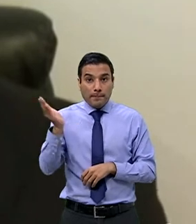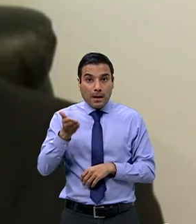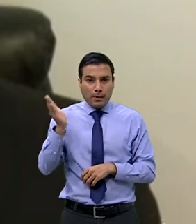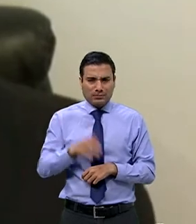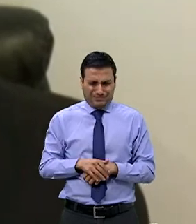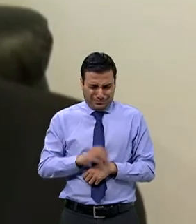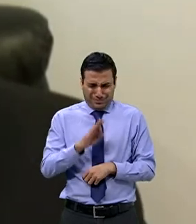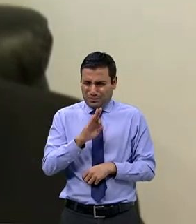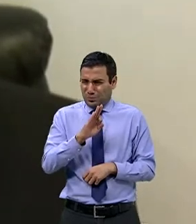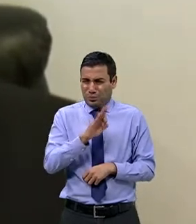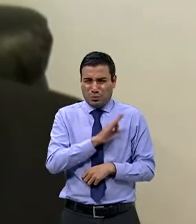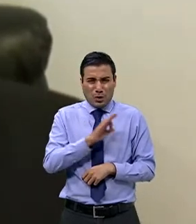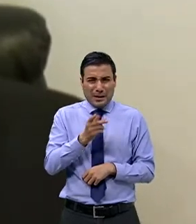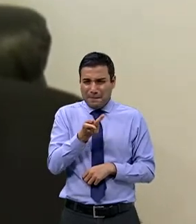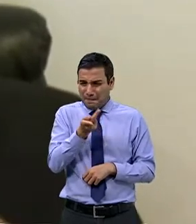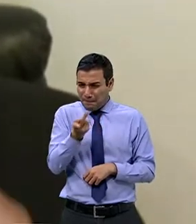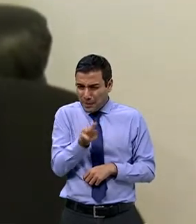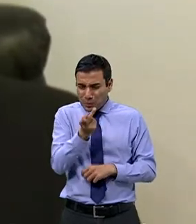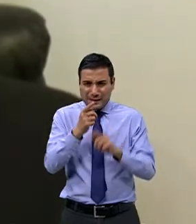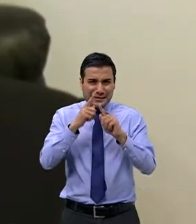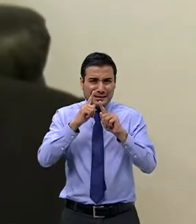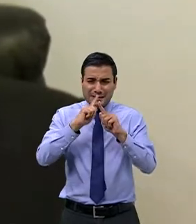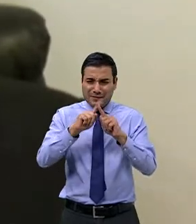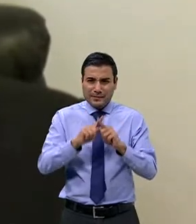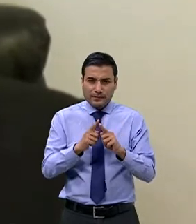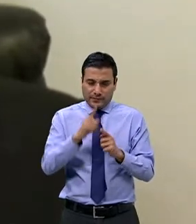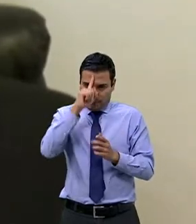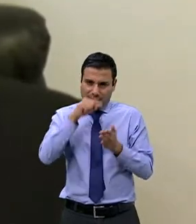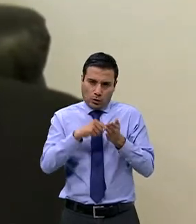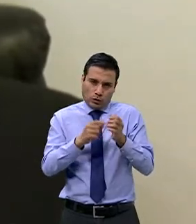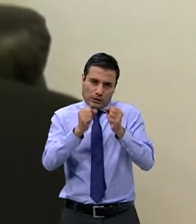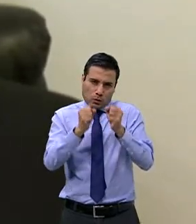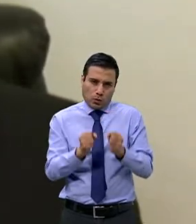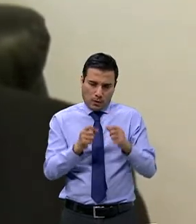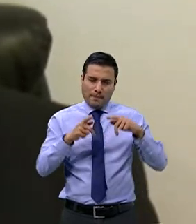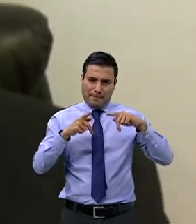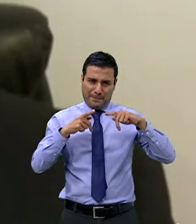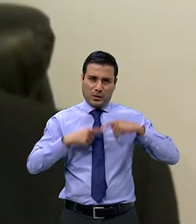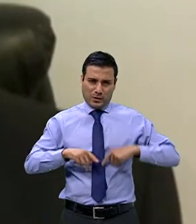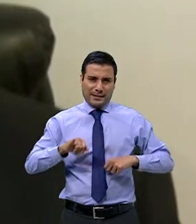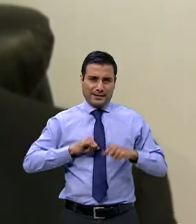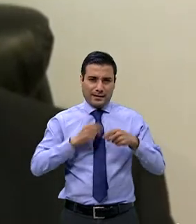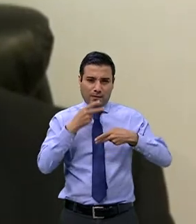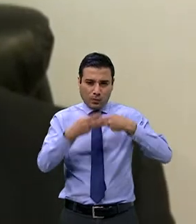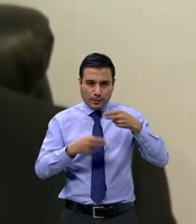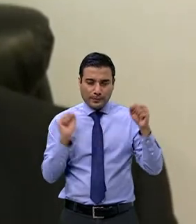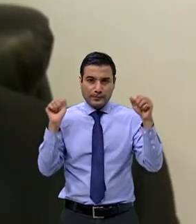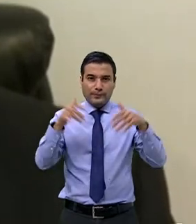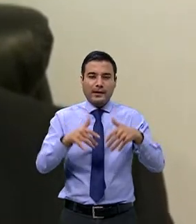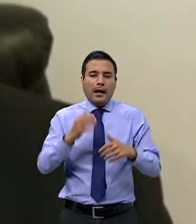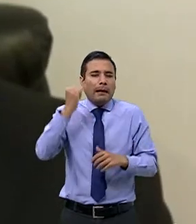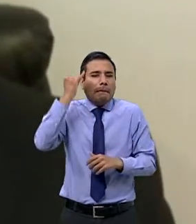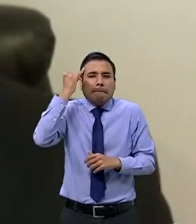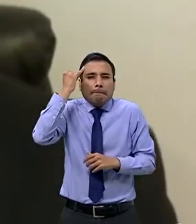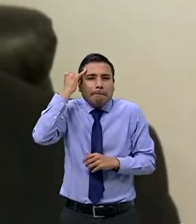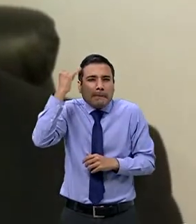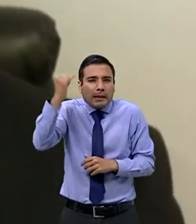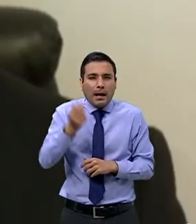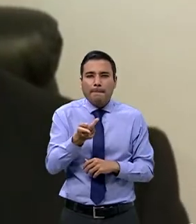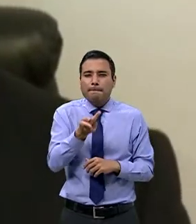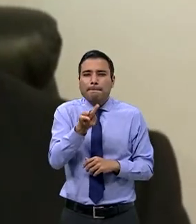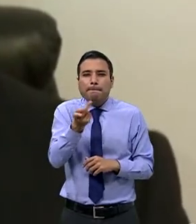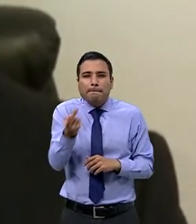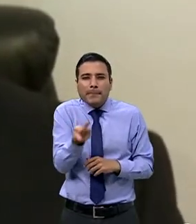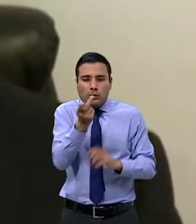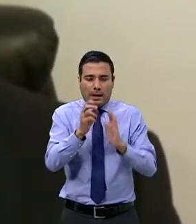muy concisas muy claras y le aseguro que la ciudadanía participará imagínense preguntarles de los tratamientos